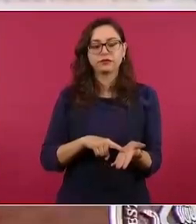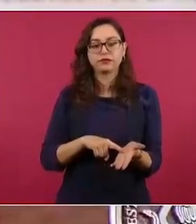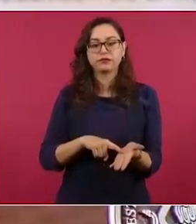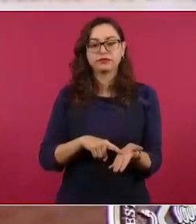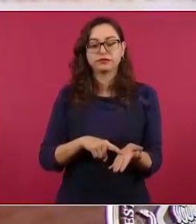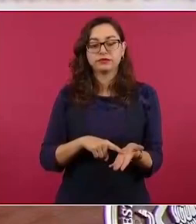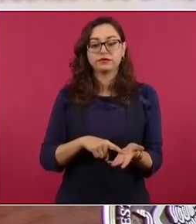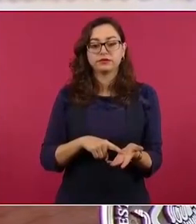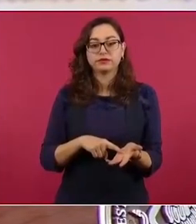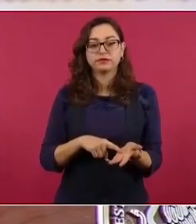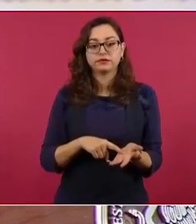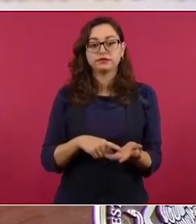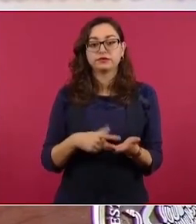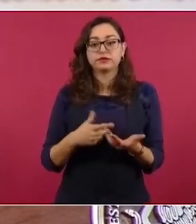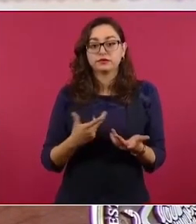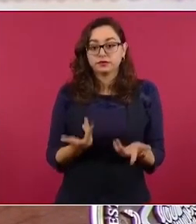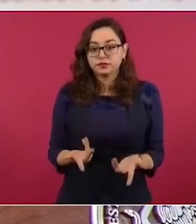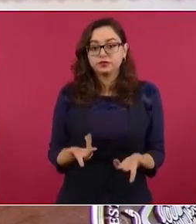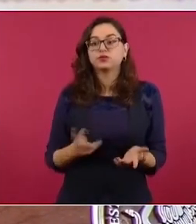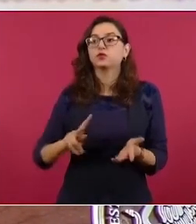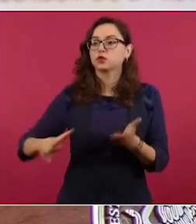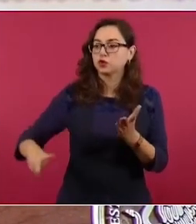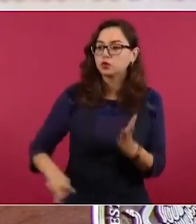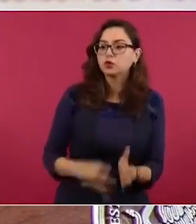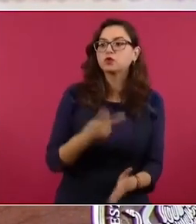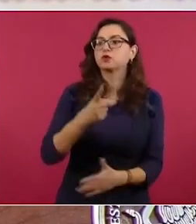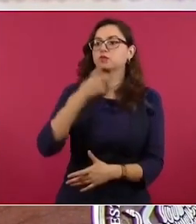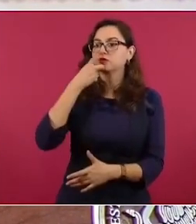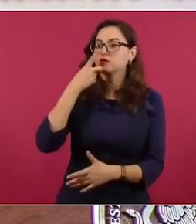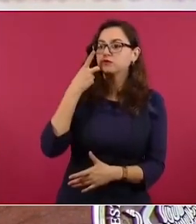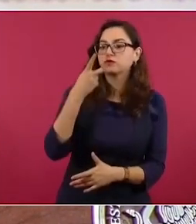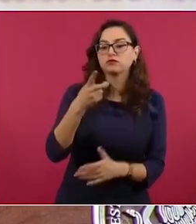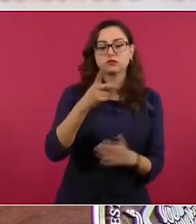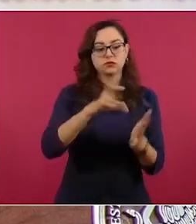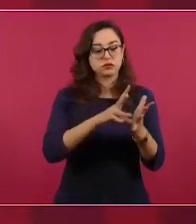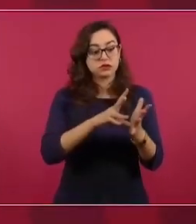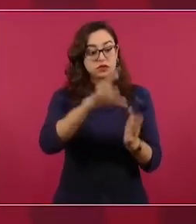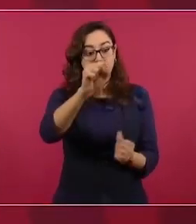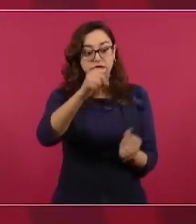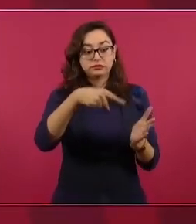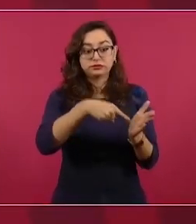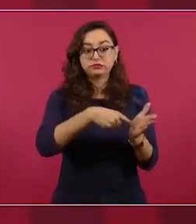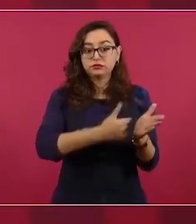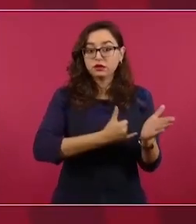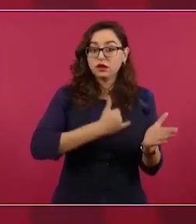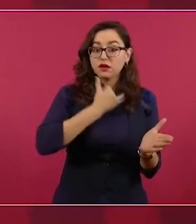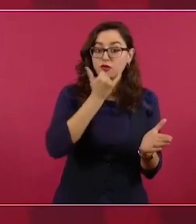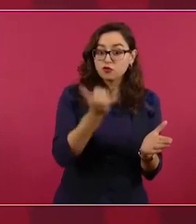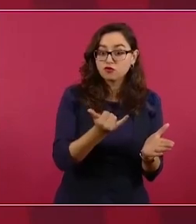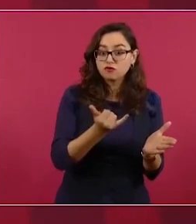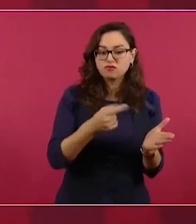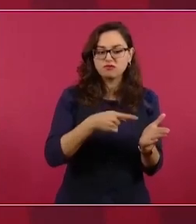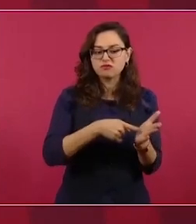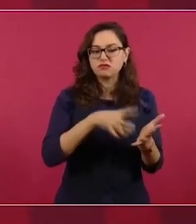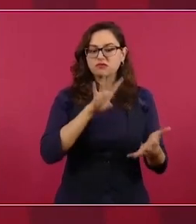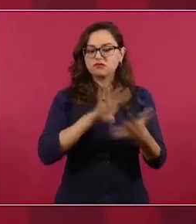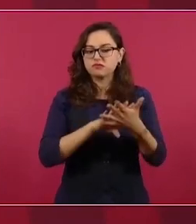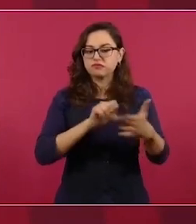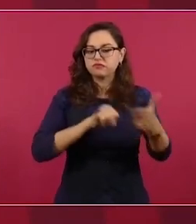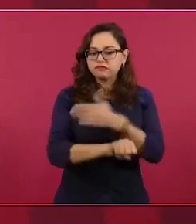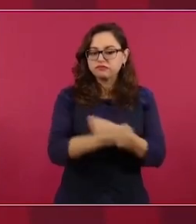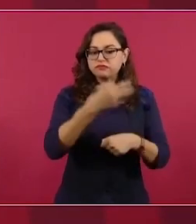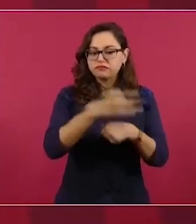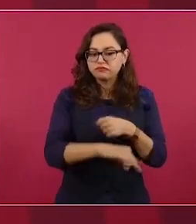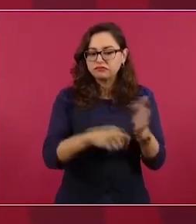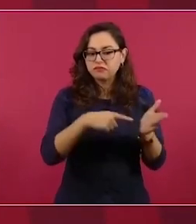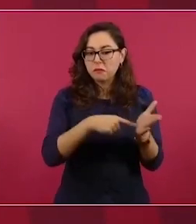el malestar por lo de la prisión preventiva oficiosa, hay que